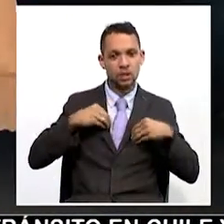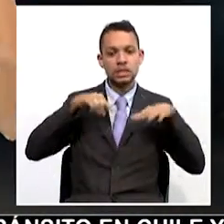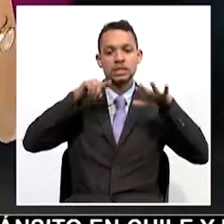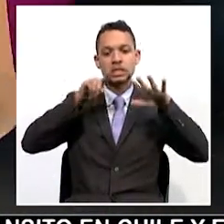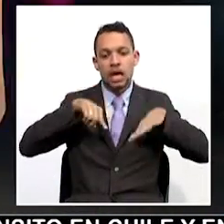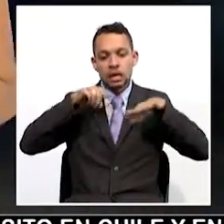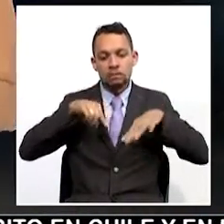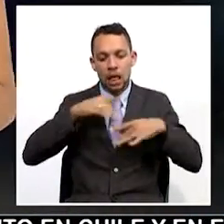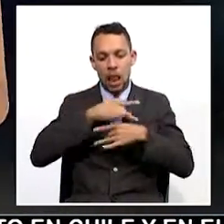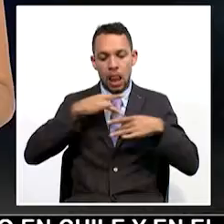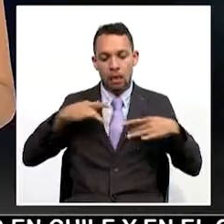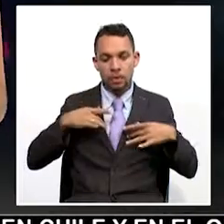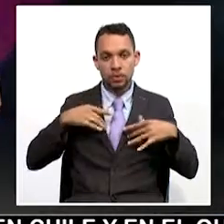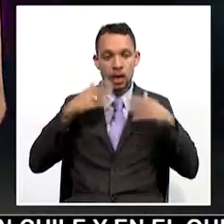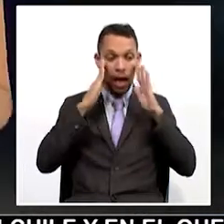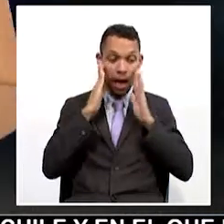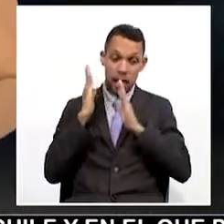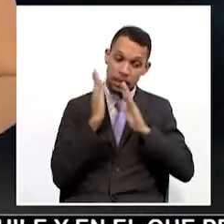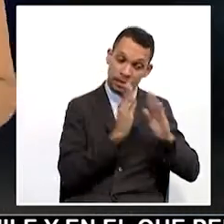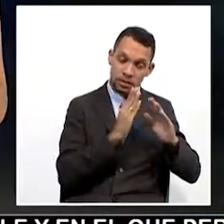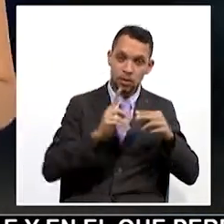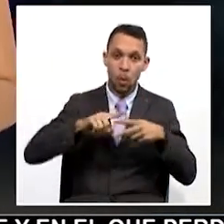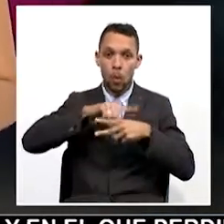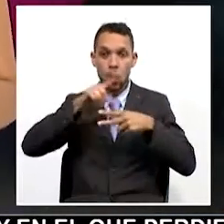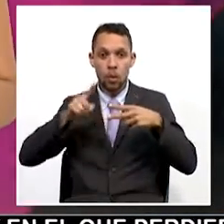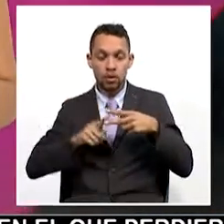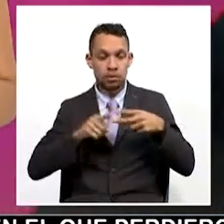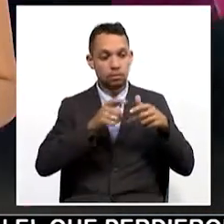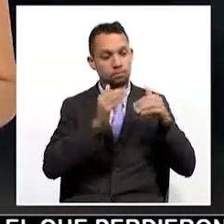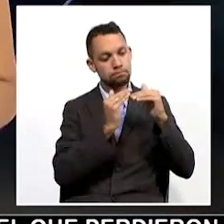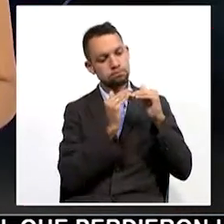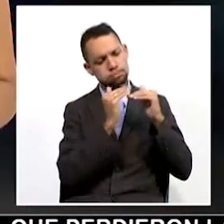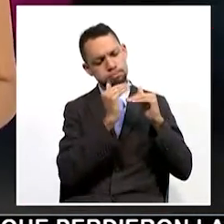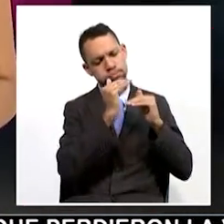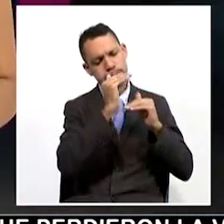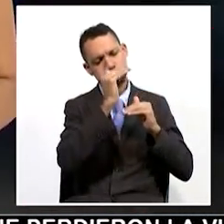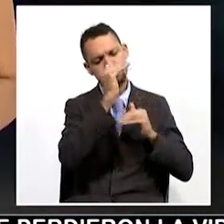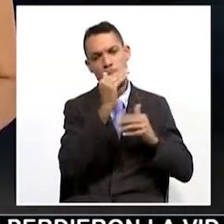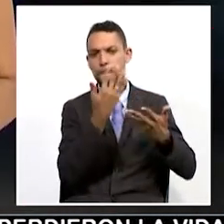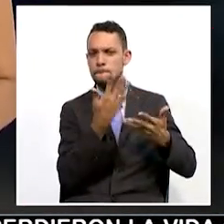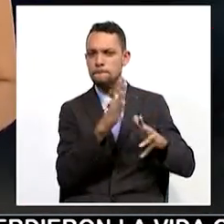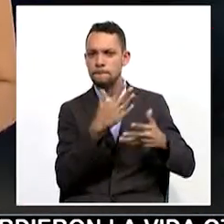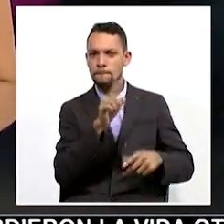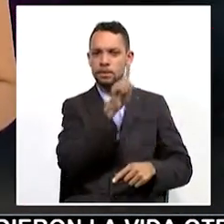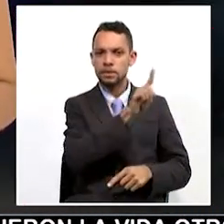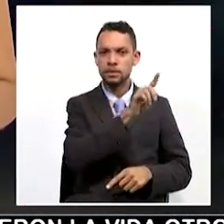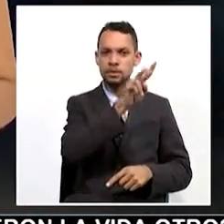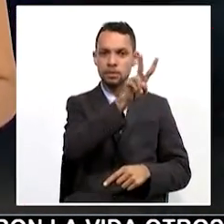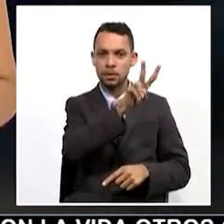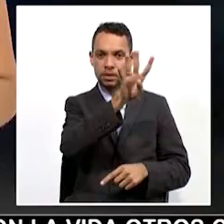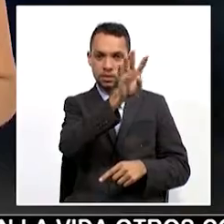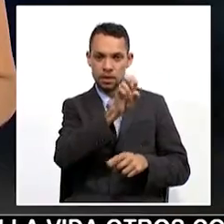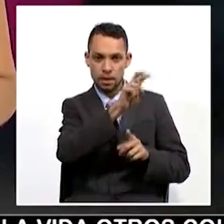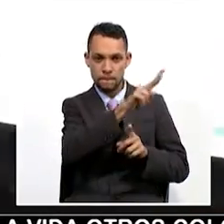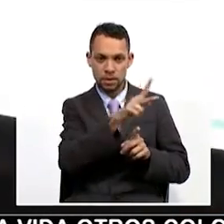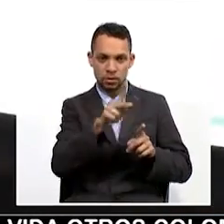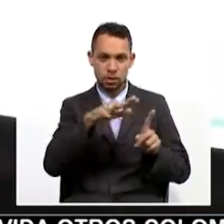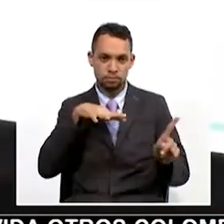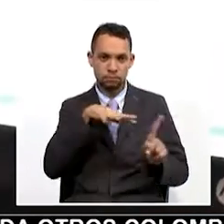6 meses, pero una cosa es la atención y otra los casos registrados el año pasado, que superaron las 129 infecciones.